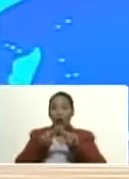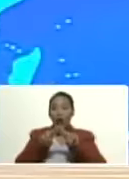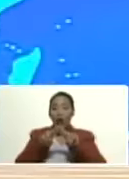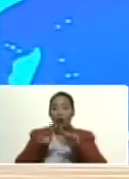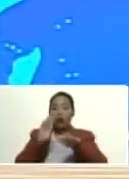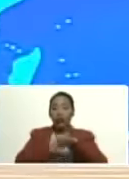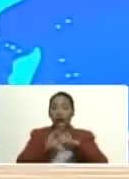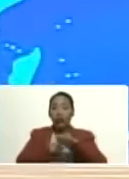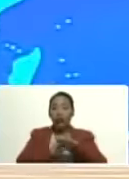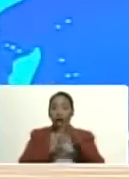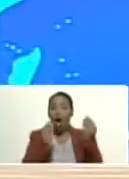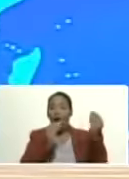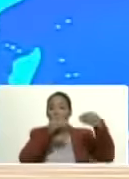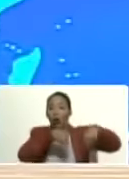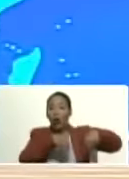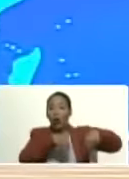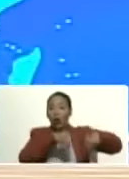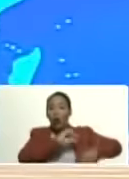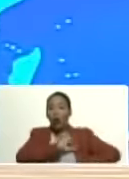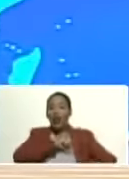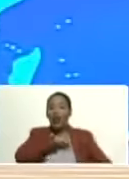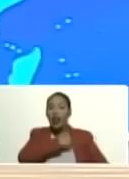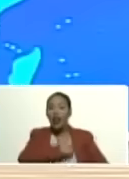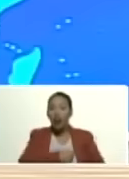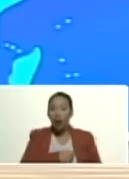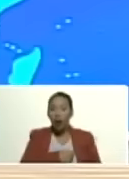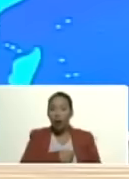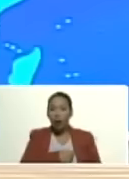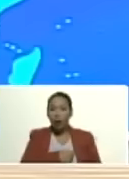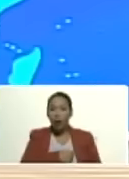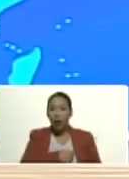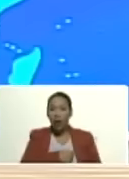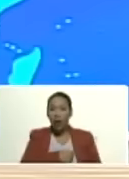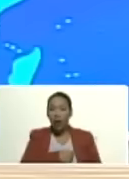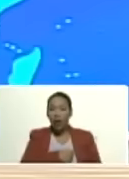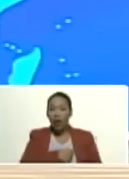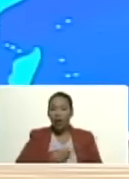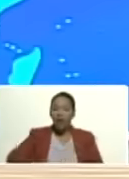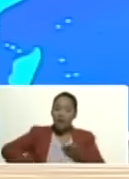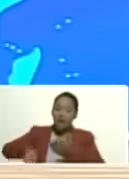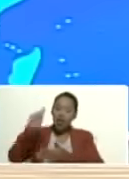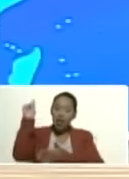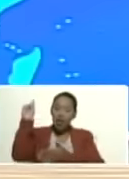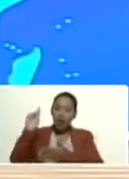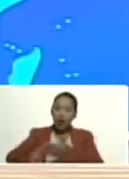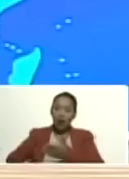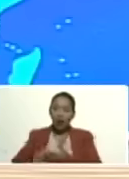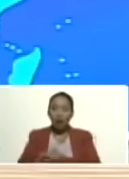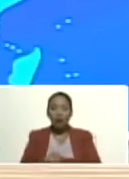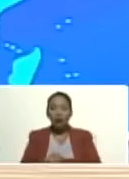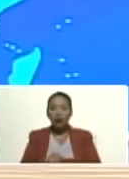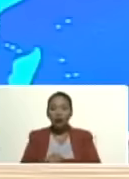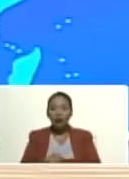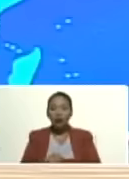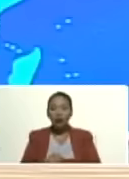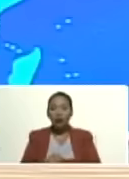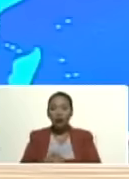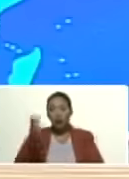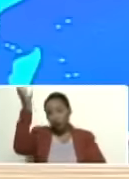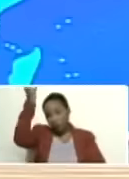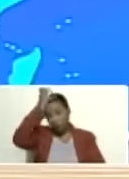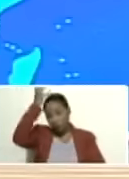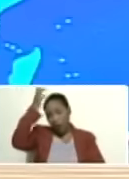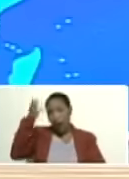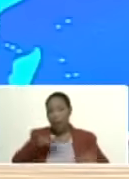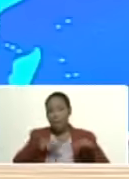llamado Acuerdo de Ginebra, y lo firma Su Majestad del Imperio